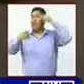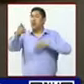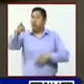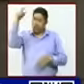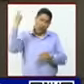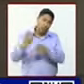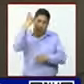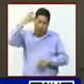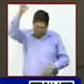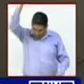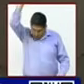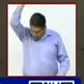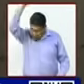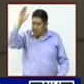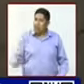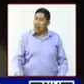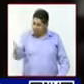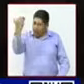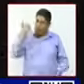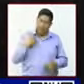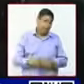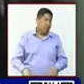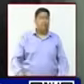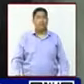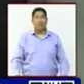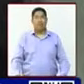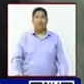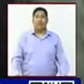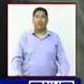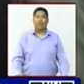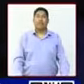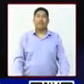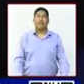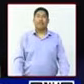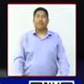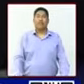tres. Sentido, vamos, véngase por favor.